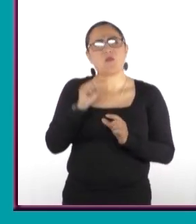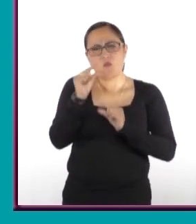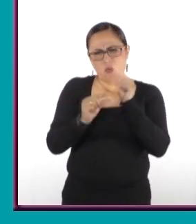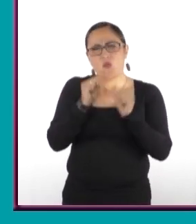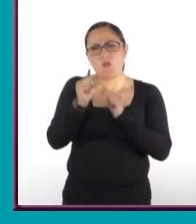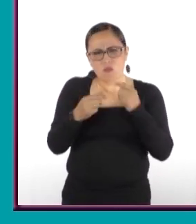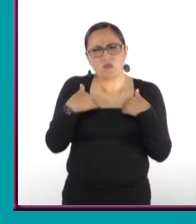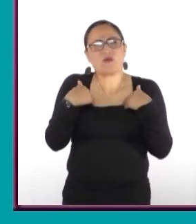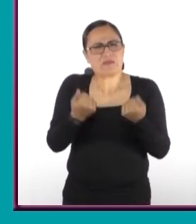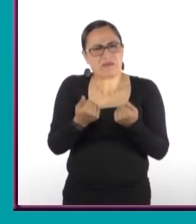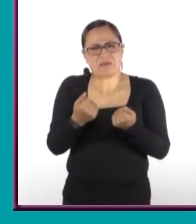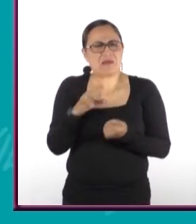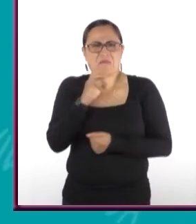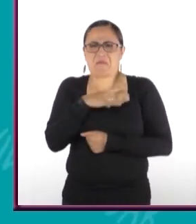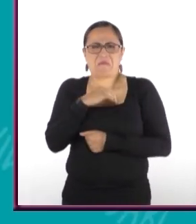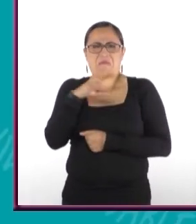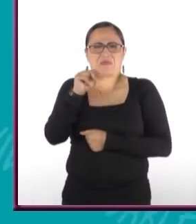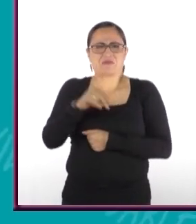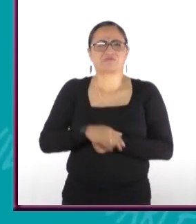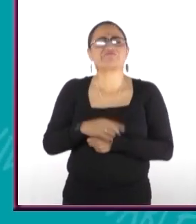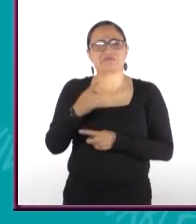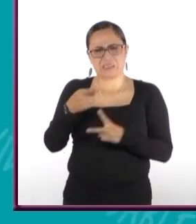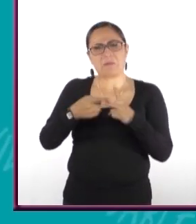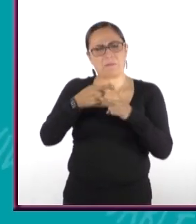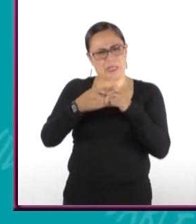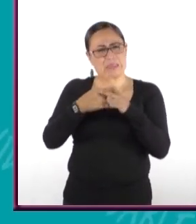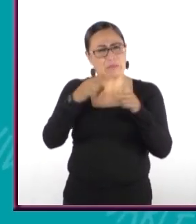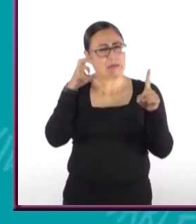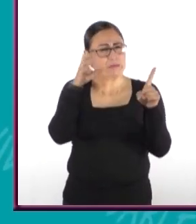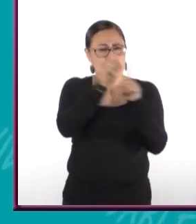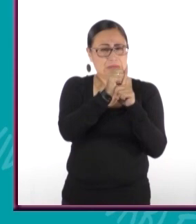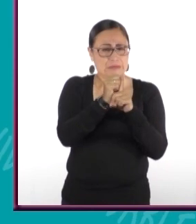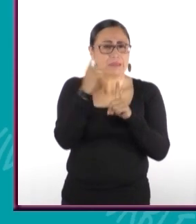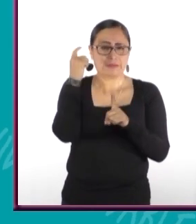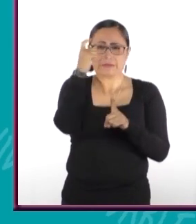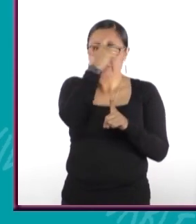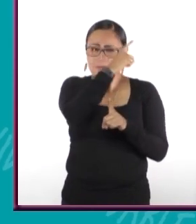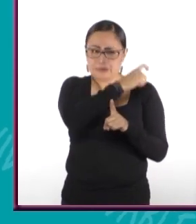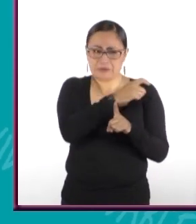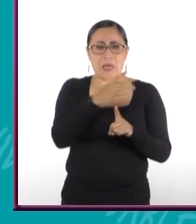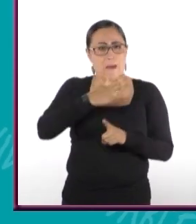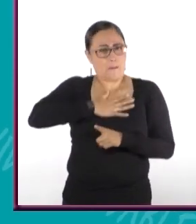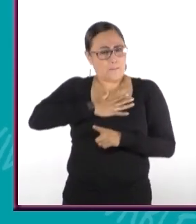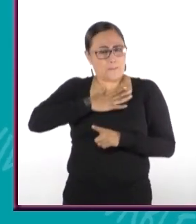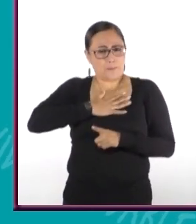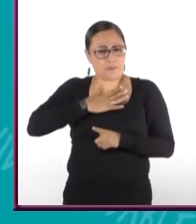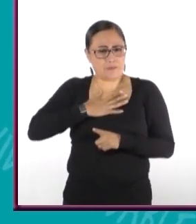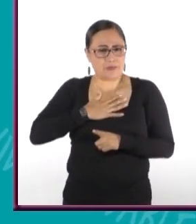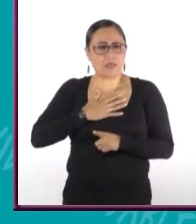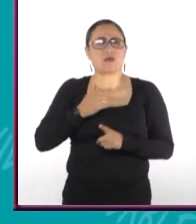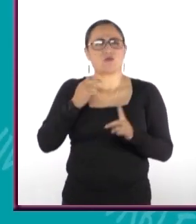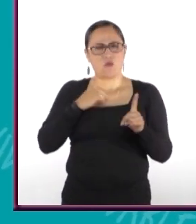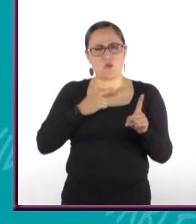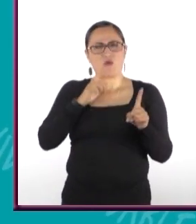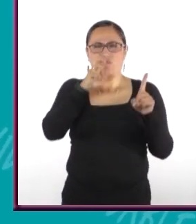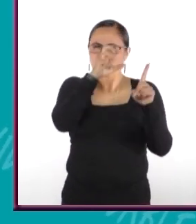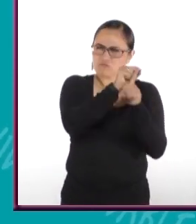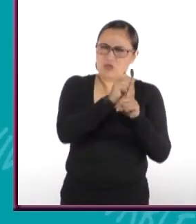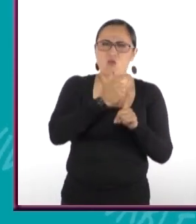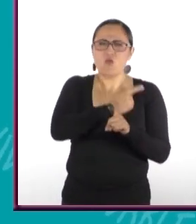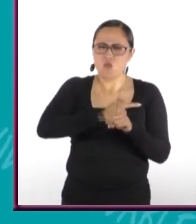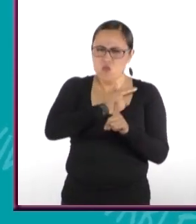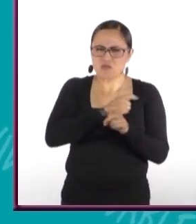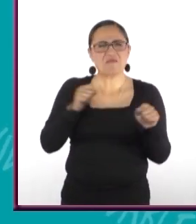vas entendiendo, ya no. Sí, las matemáticas es un reto y al menos personalmente me gustan los retos